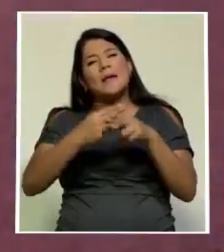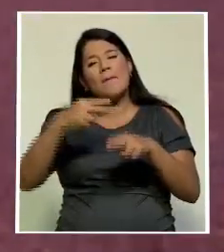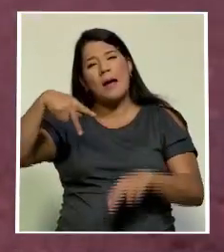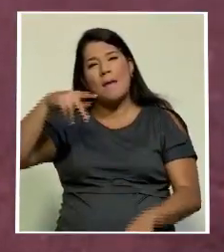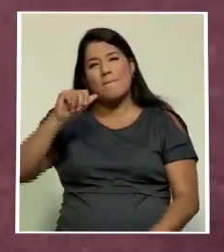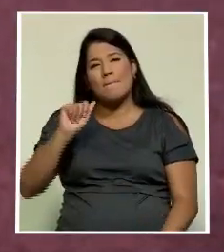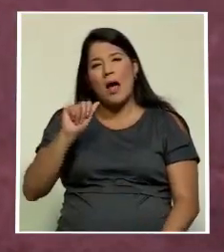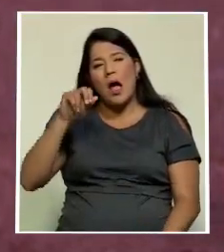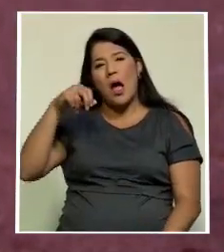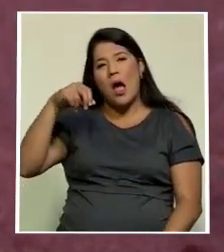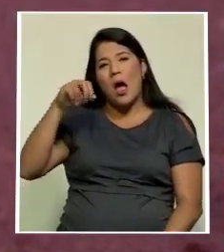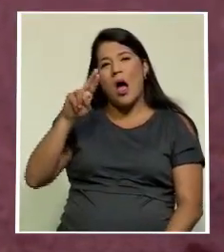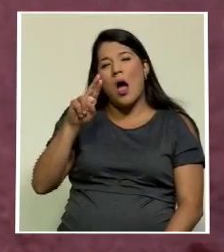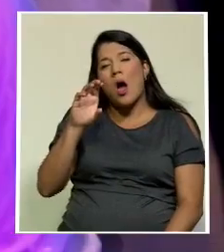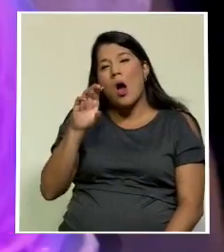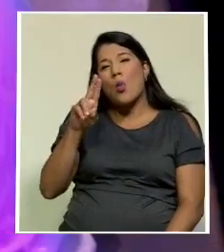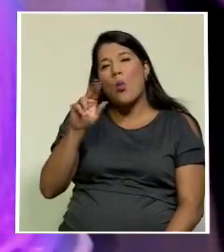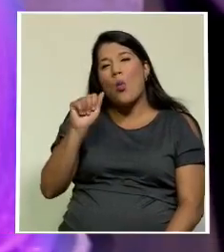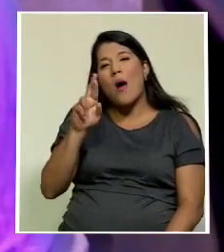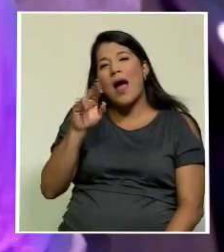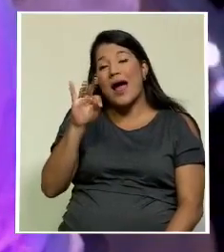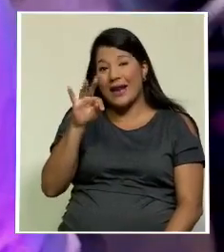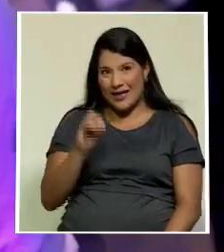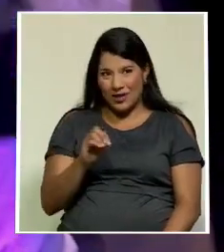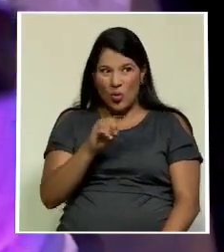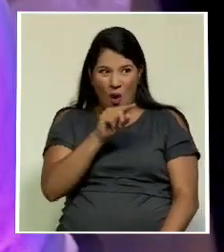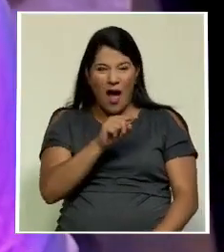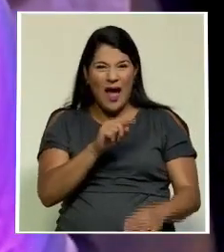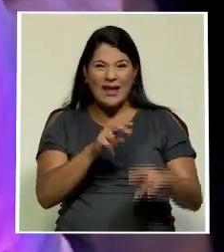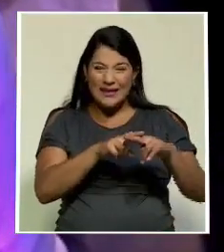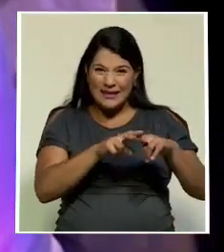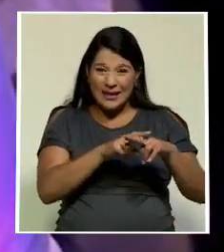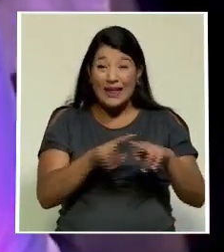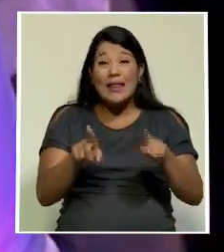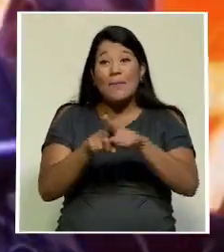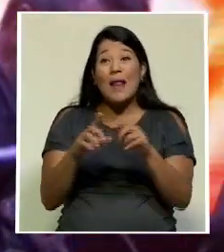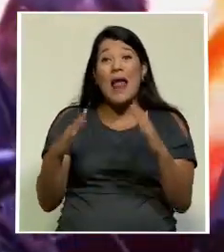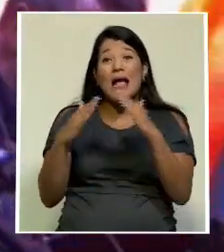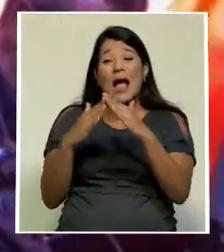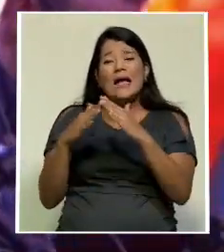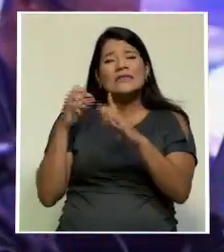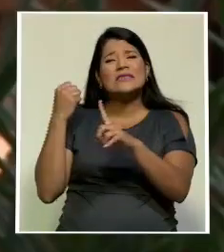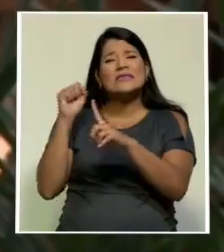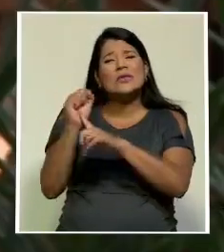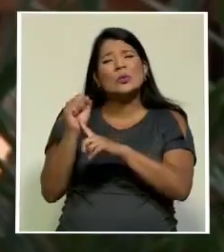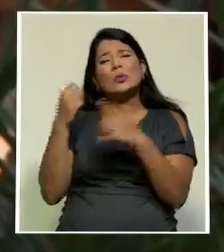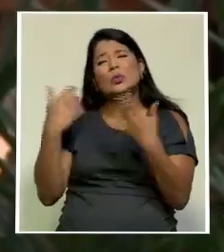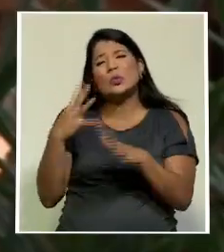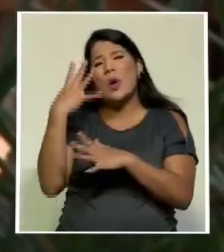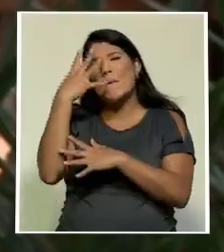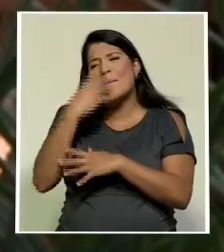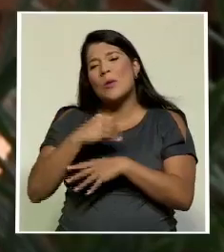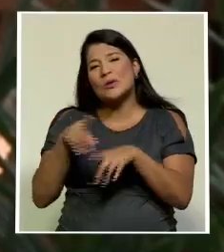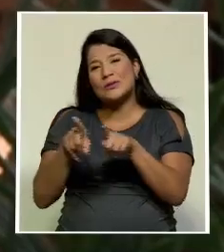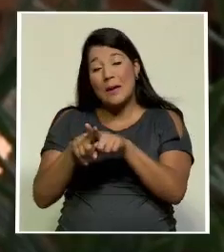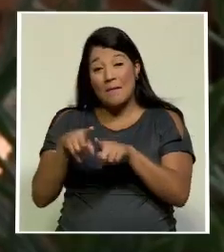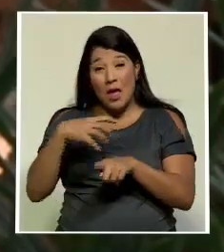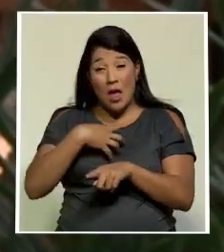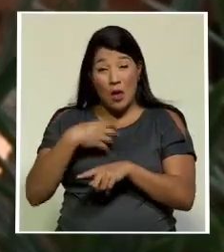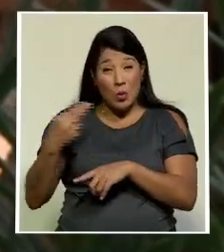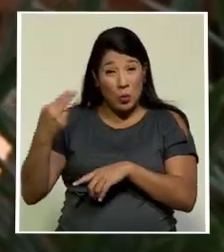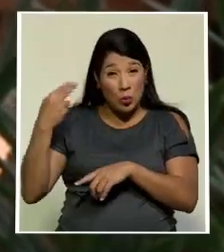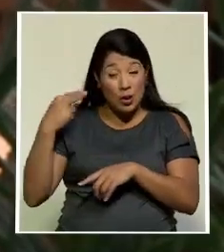de tren. La Casa de la Cultura de Siquirres, por ejemplo, que es patrimonial, es bellísima además. En Pocosí estuvimos